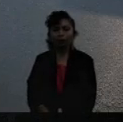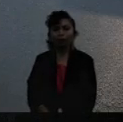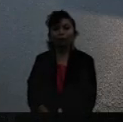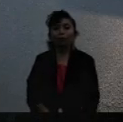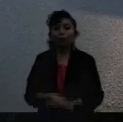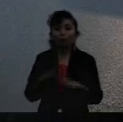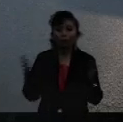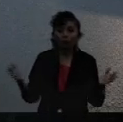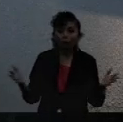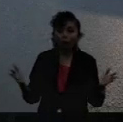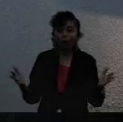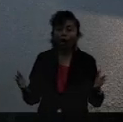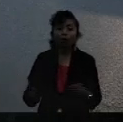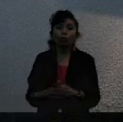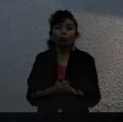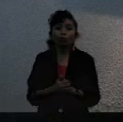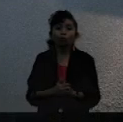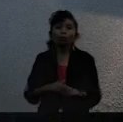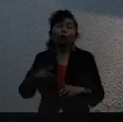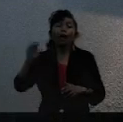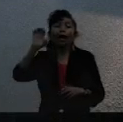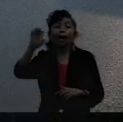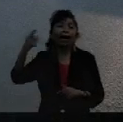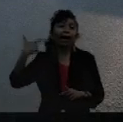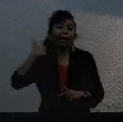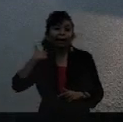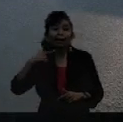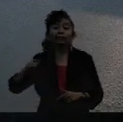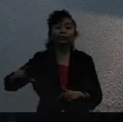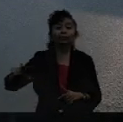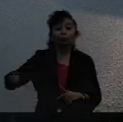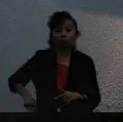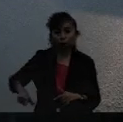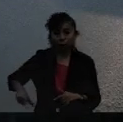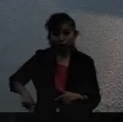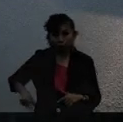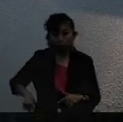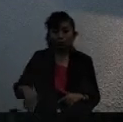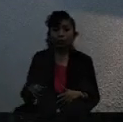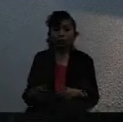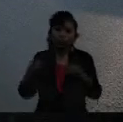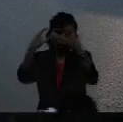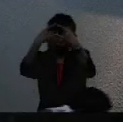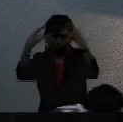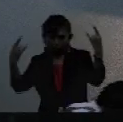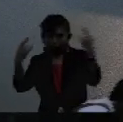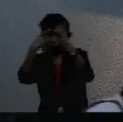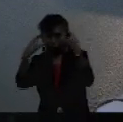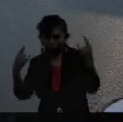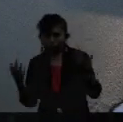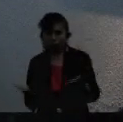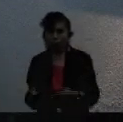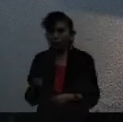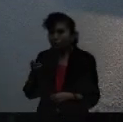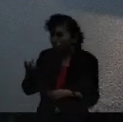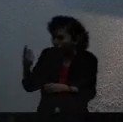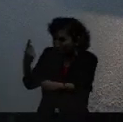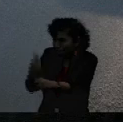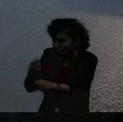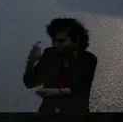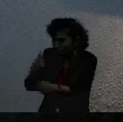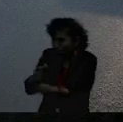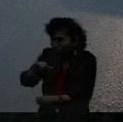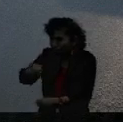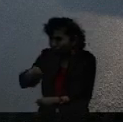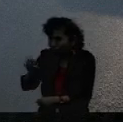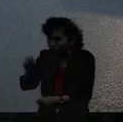a los exgobernadores que son parte también de la historia querido Don Jesús a usted toca ser el primer gobernador y a mí la